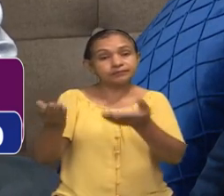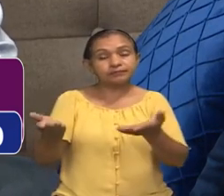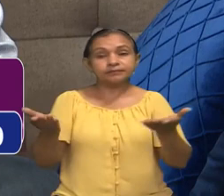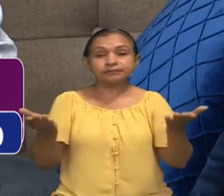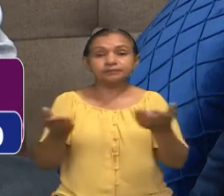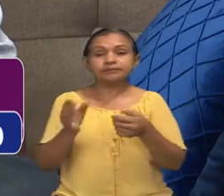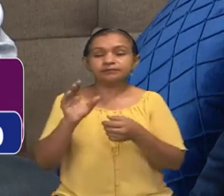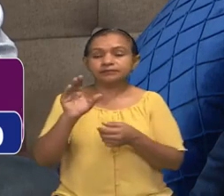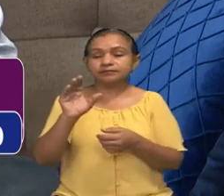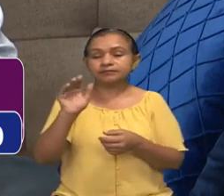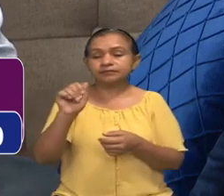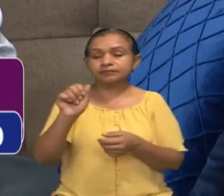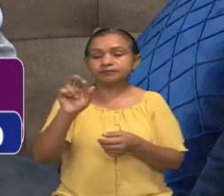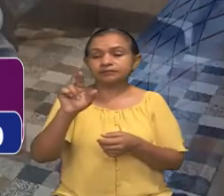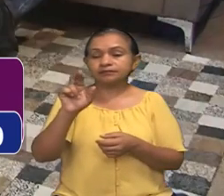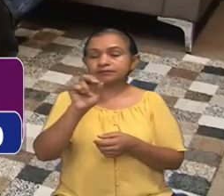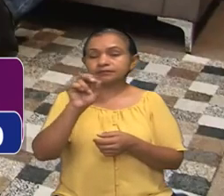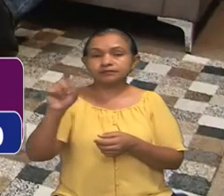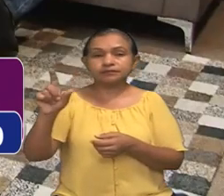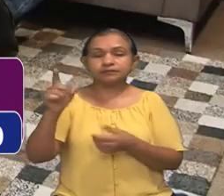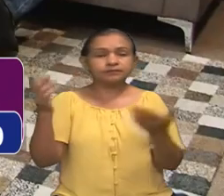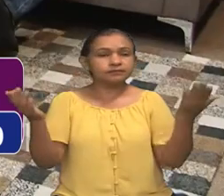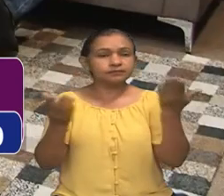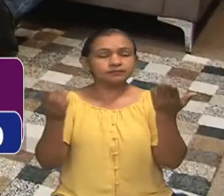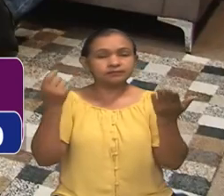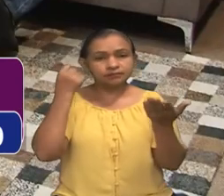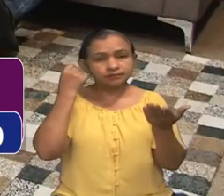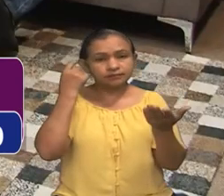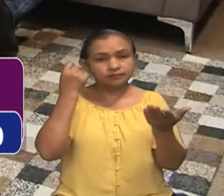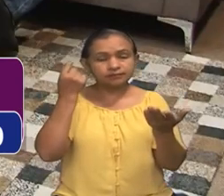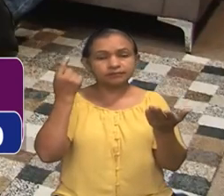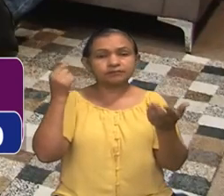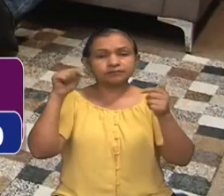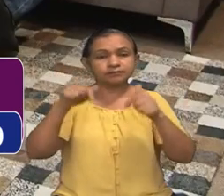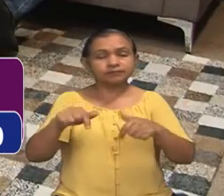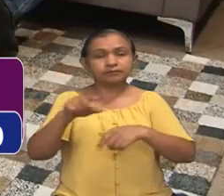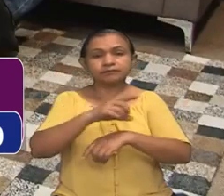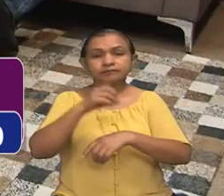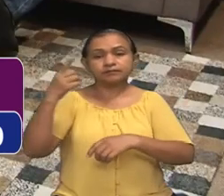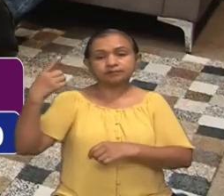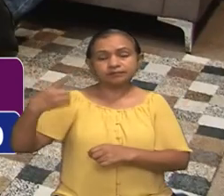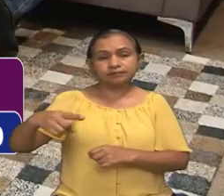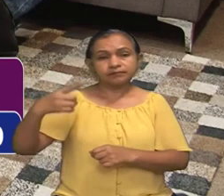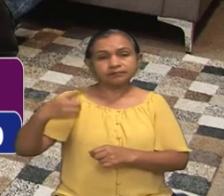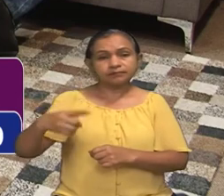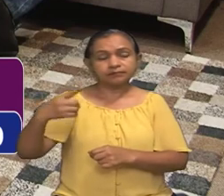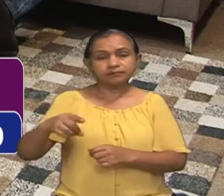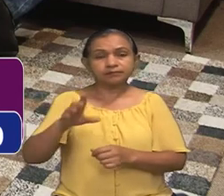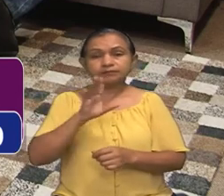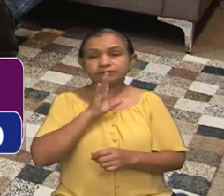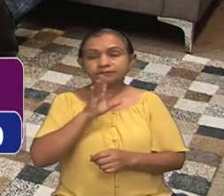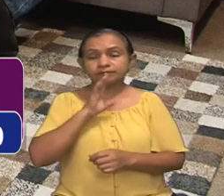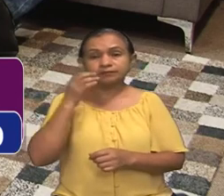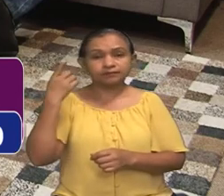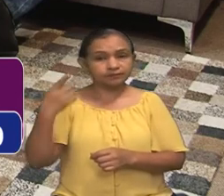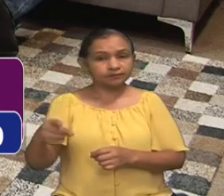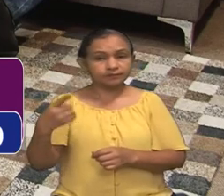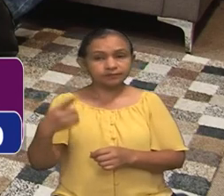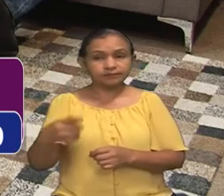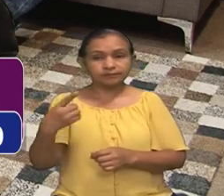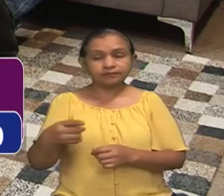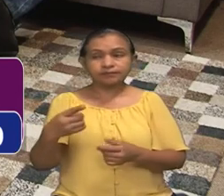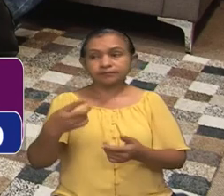Compañera Carol, ¿cómo entendemos esto desde la perspectiva ahora mismo de un derecho? Y cuando hablamos de un derecho es precisamente